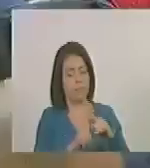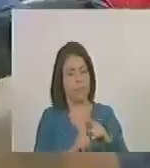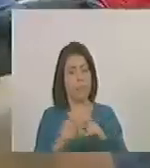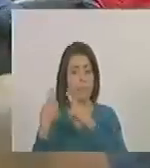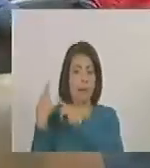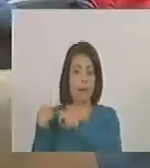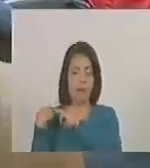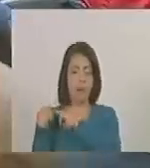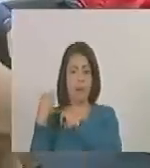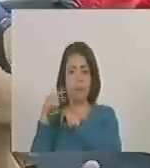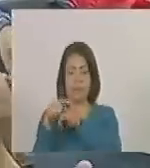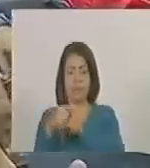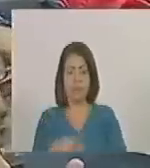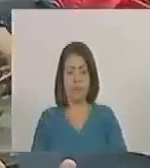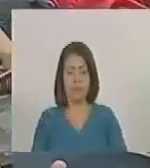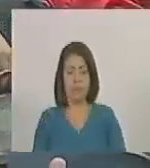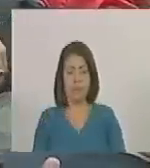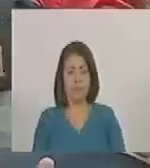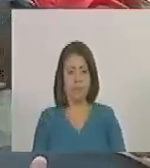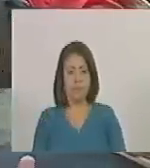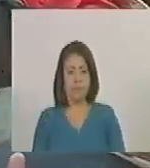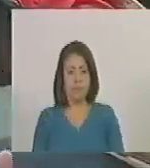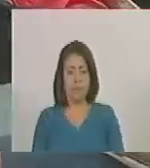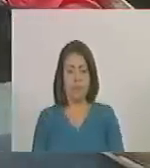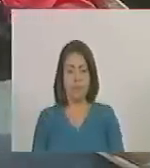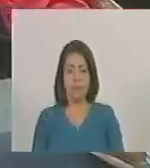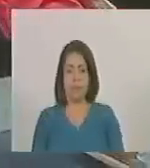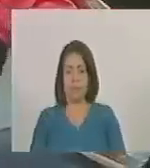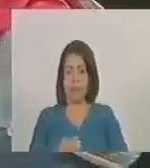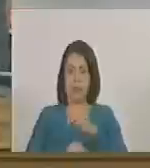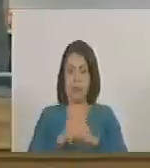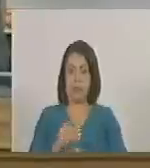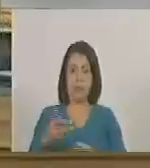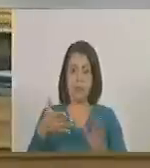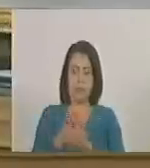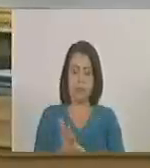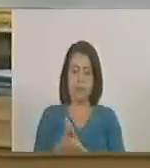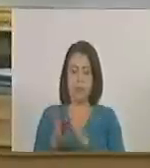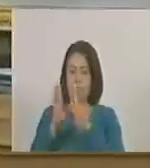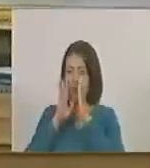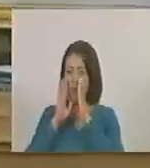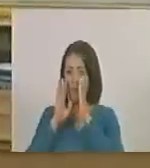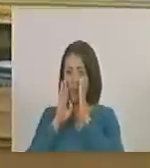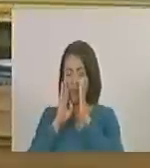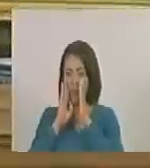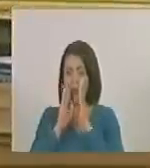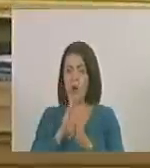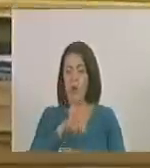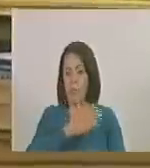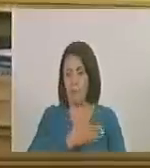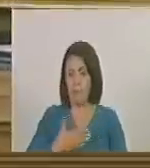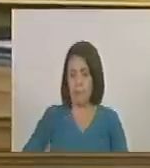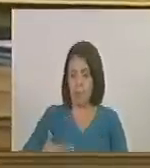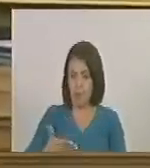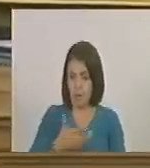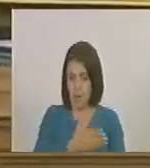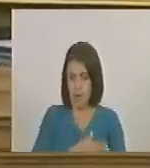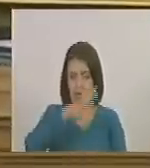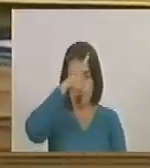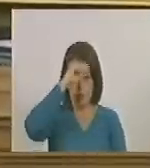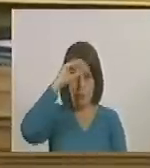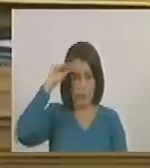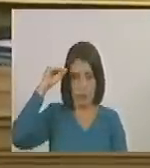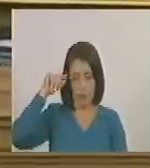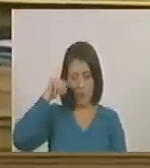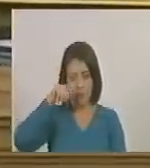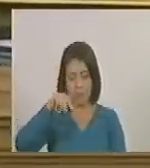la responsabilidad en la que se incurrió a través de la confesión por parte del expresidente de los Estados